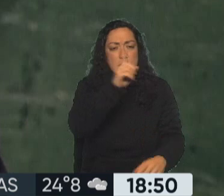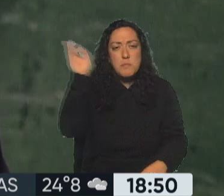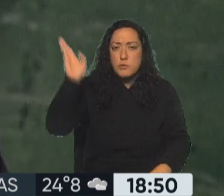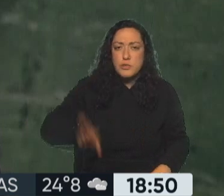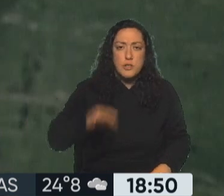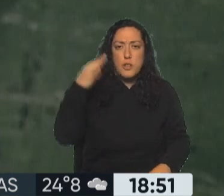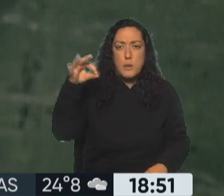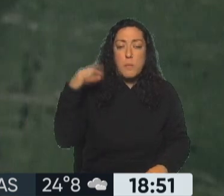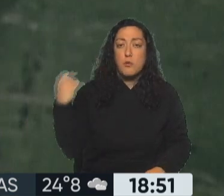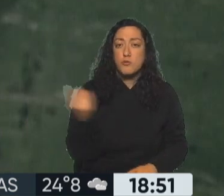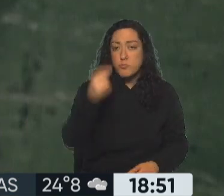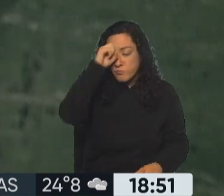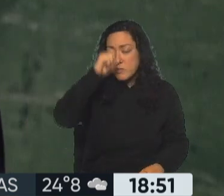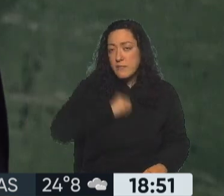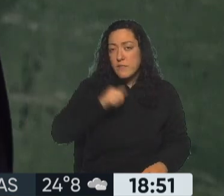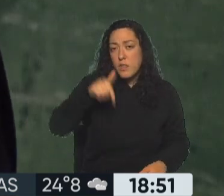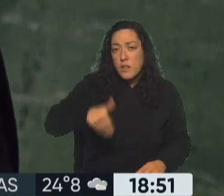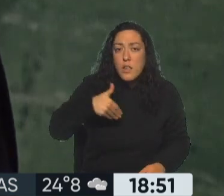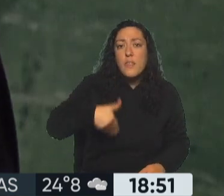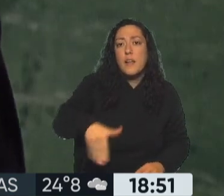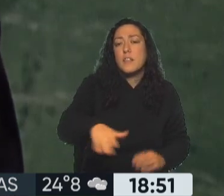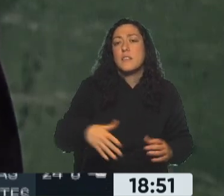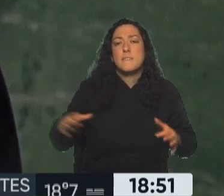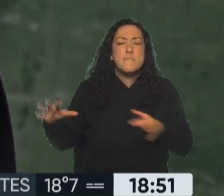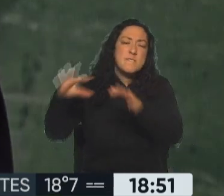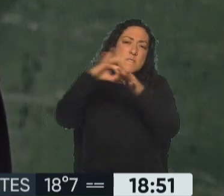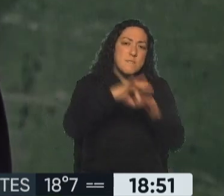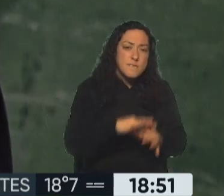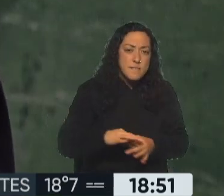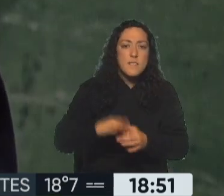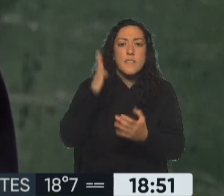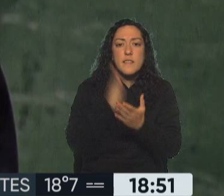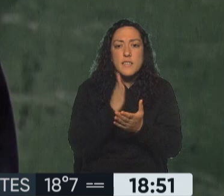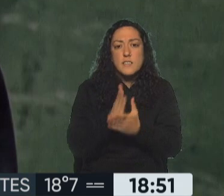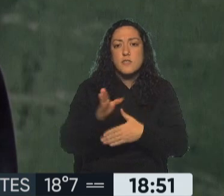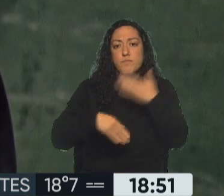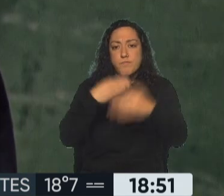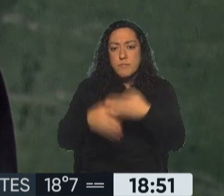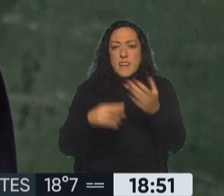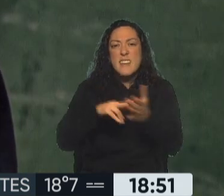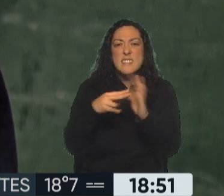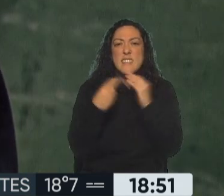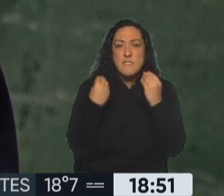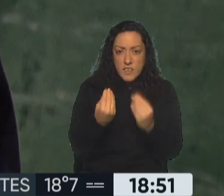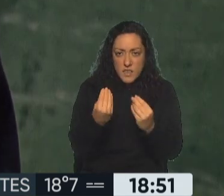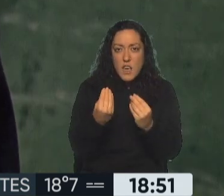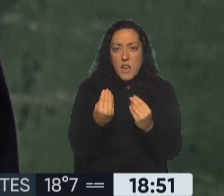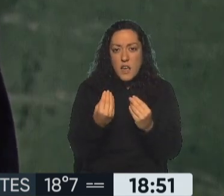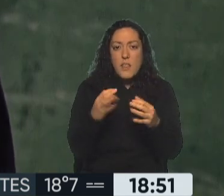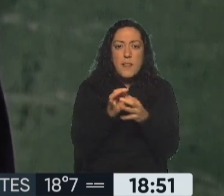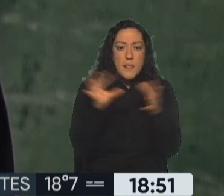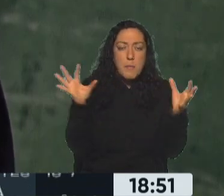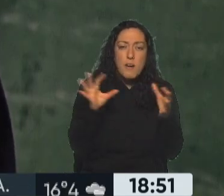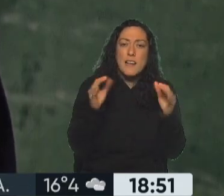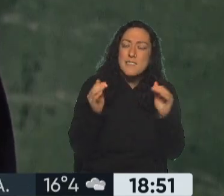El desafío que tenemos por delante es consolidar y avanzar en la agenda de derechos, lo que significa lograr democracias con